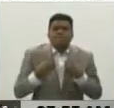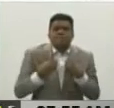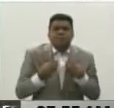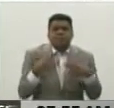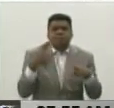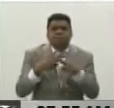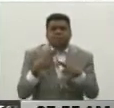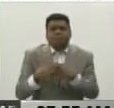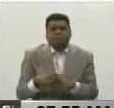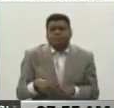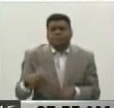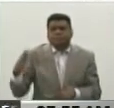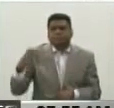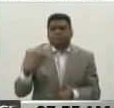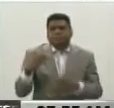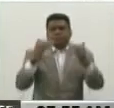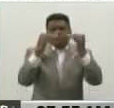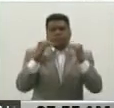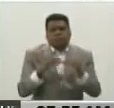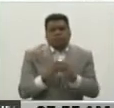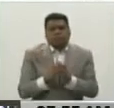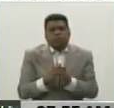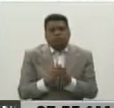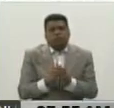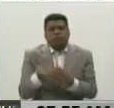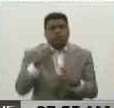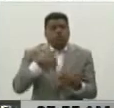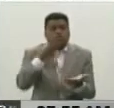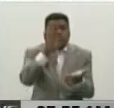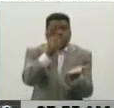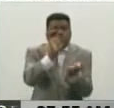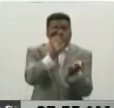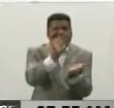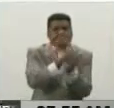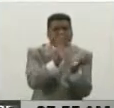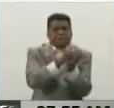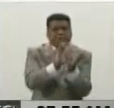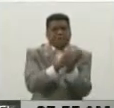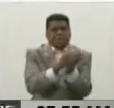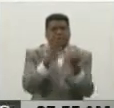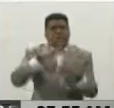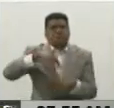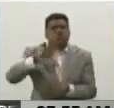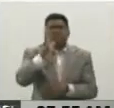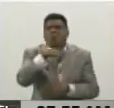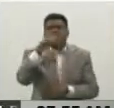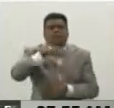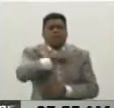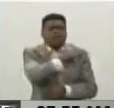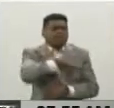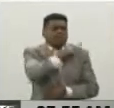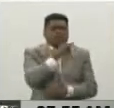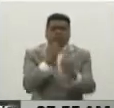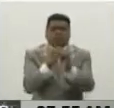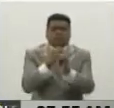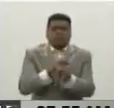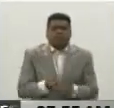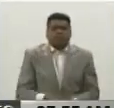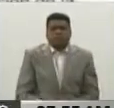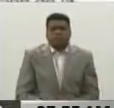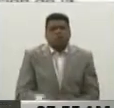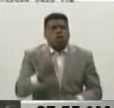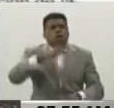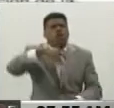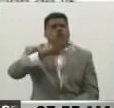buenos días camaradas, desde el estado Nueva Esparta quisiera formar parte de la misión Robinson Digital, aquí no hay. Milgret nos dice, ¿dónde puedo acudir para